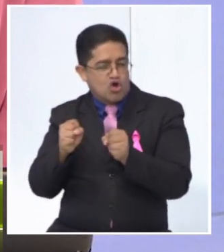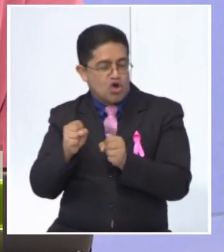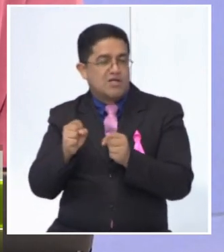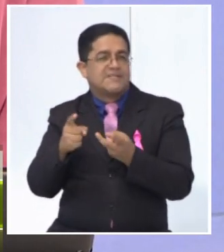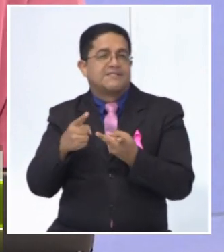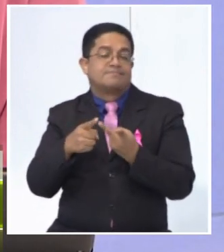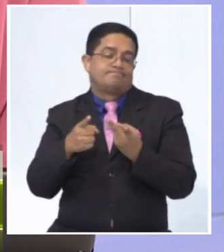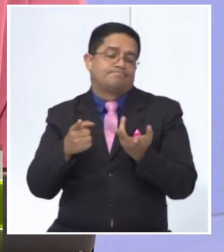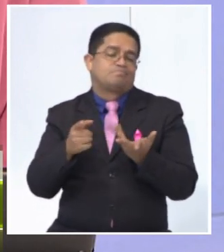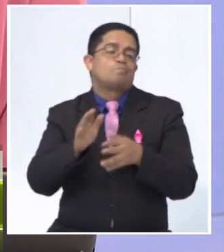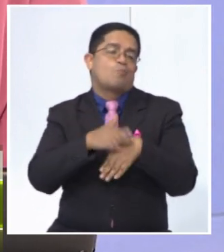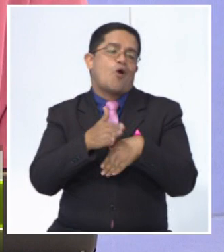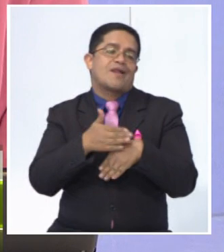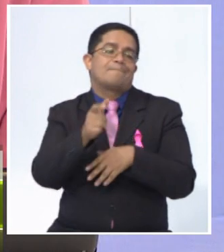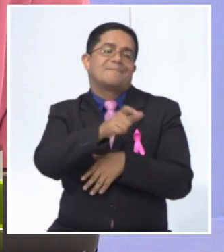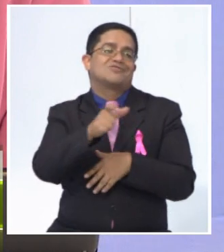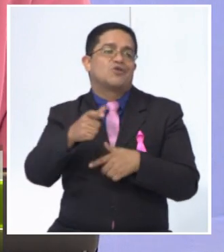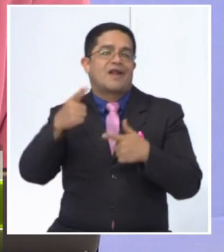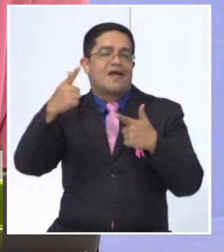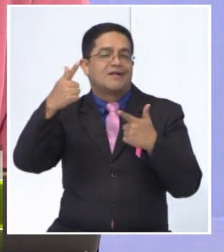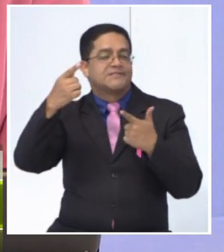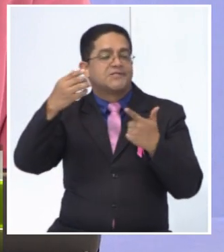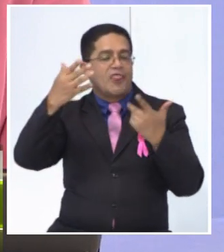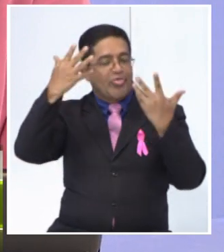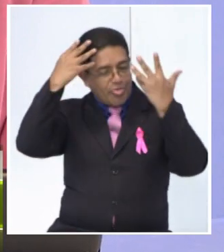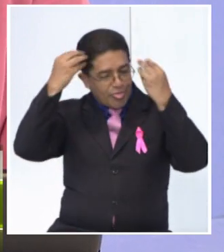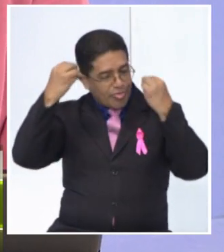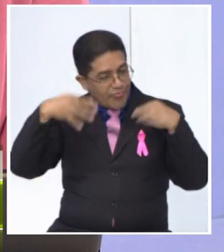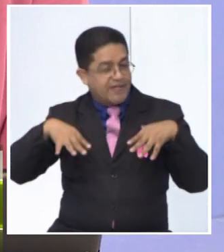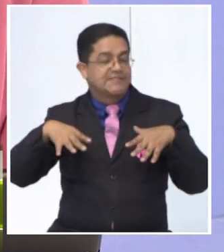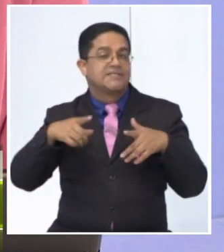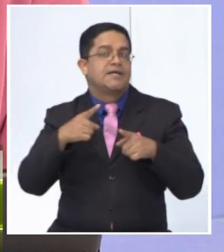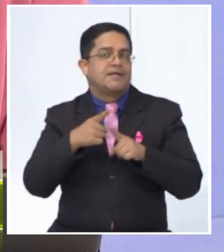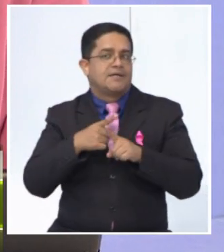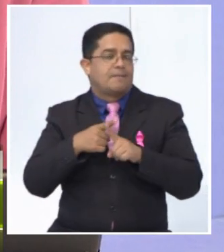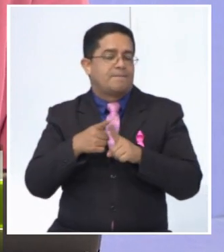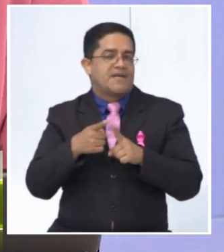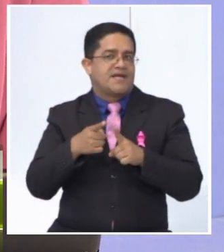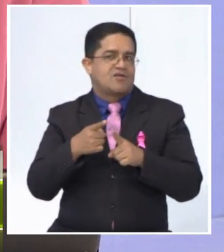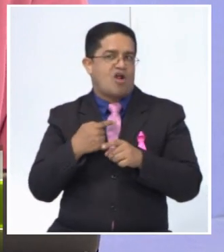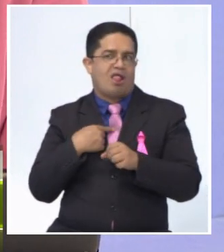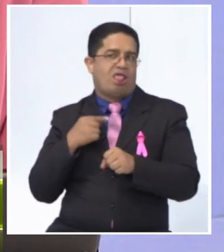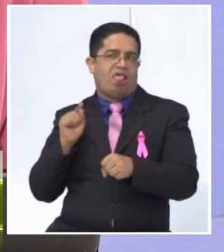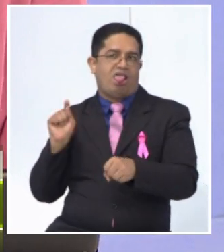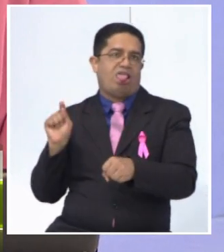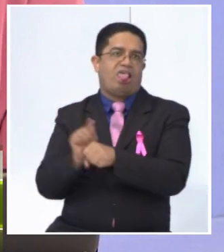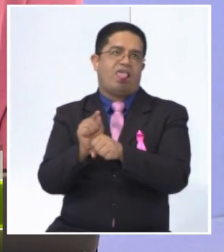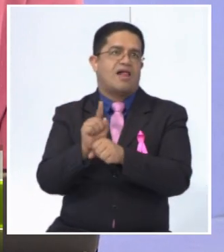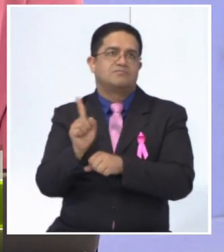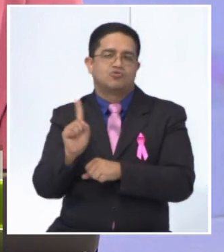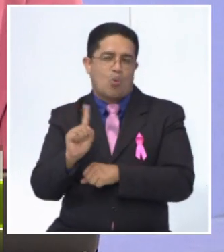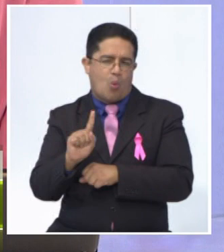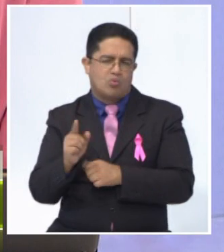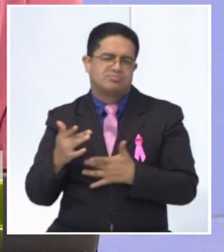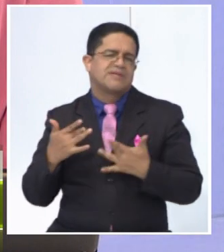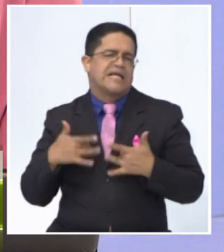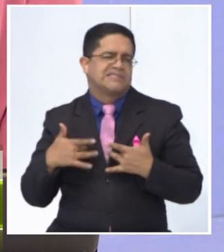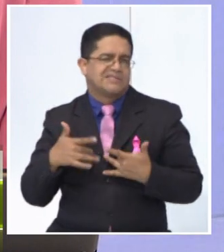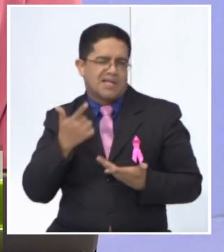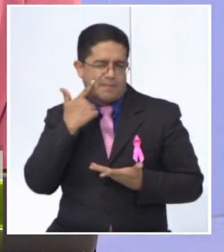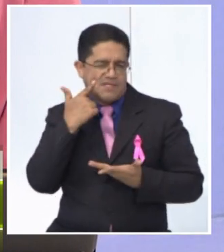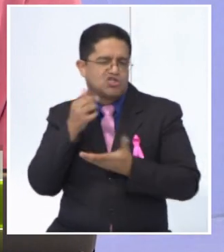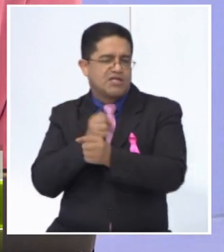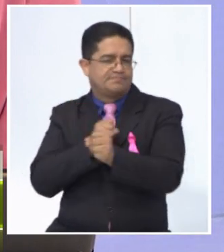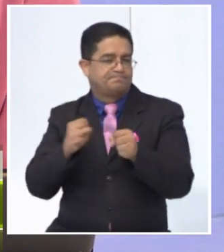la pérdida de cabello y decíamos que bueno, sí va a salir, pero hay que ser empático, no hay que subestimar lo que está sintiendo esa persona en ese